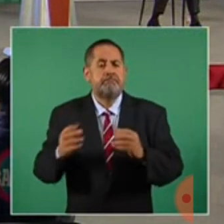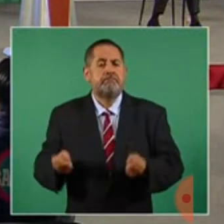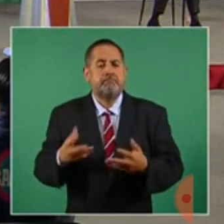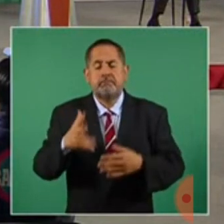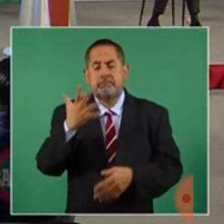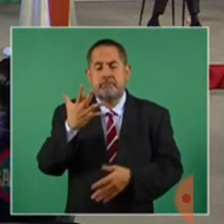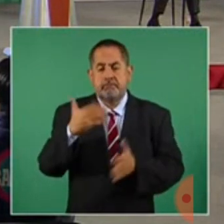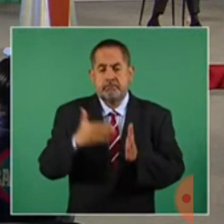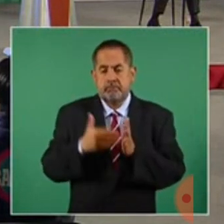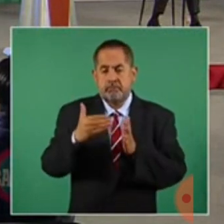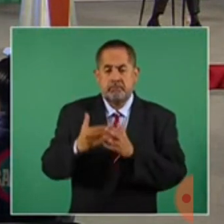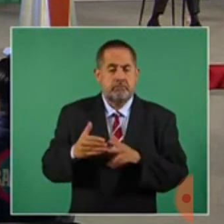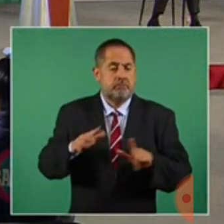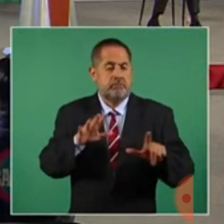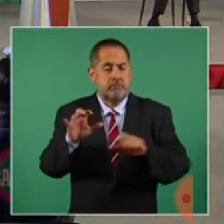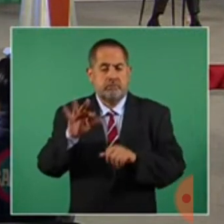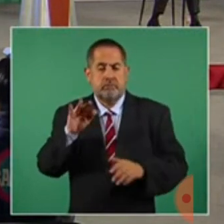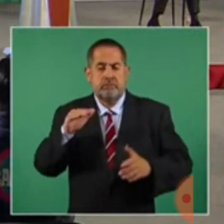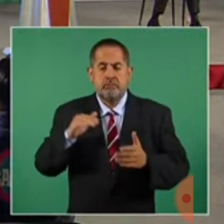distribuyeron